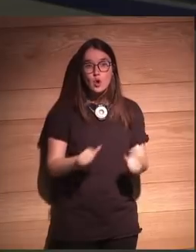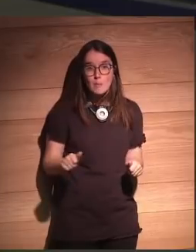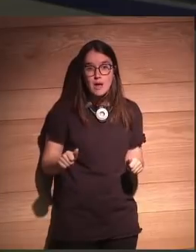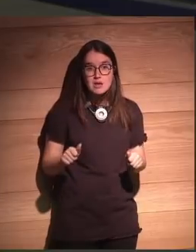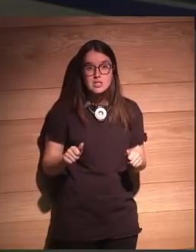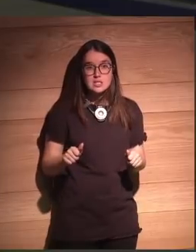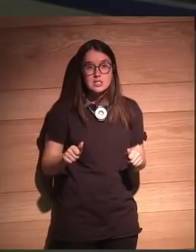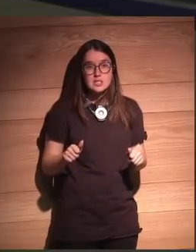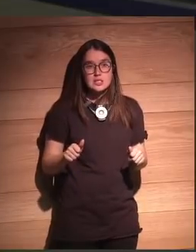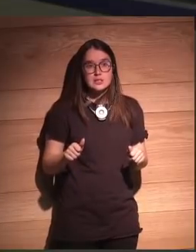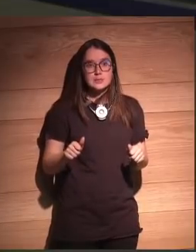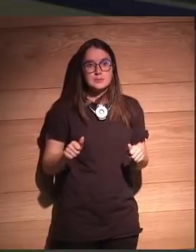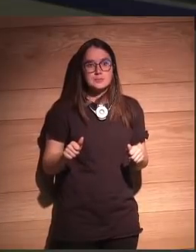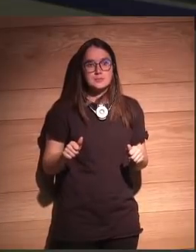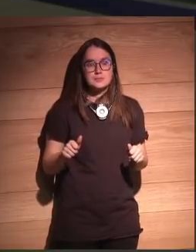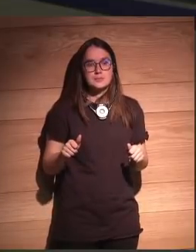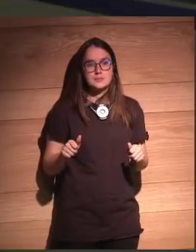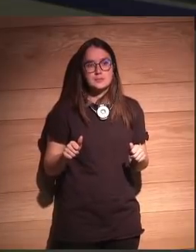de